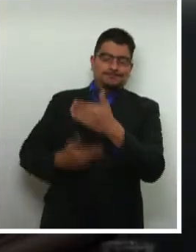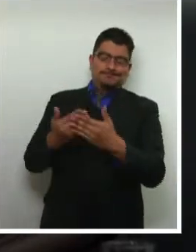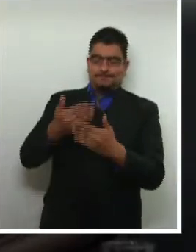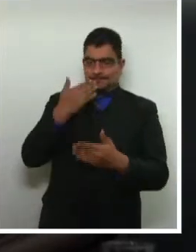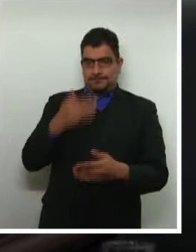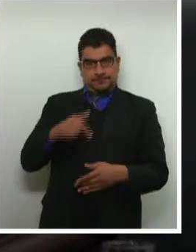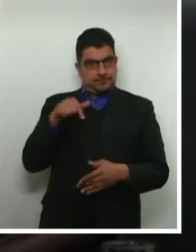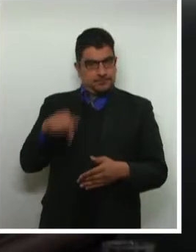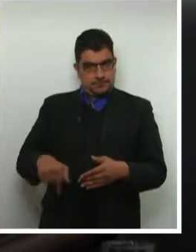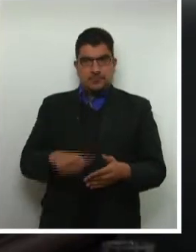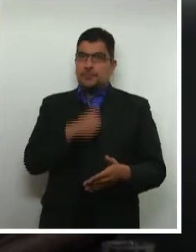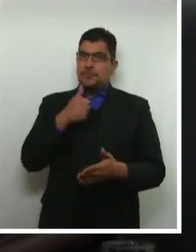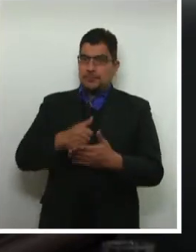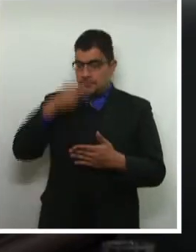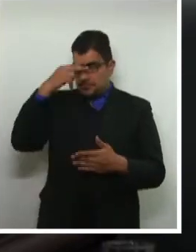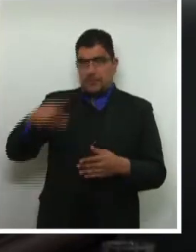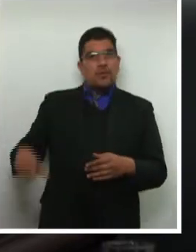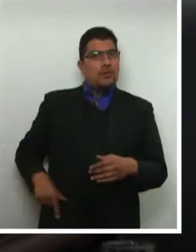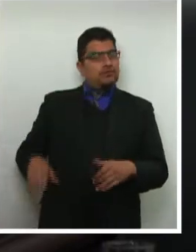ciudad debe proteger